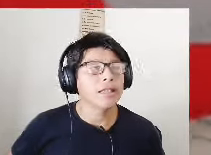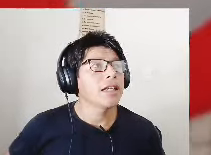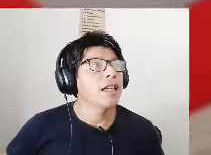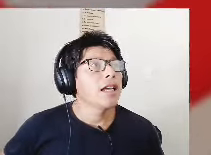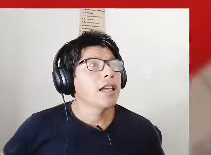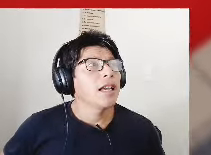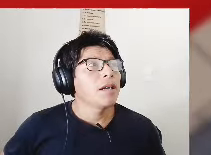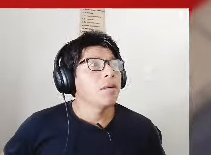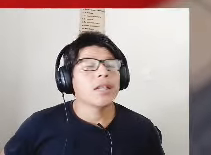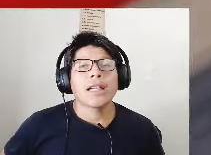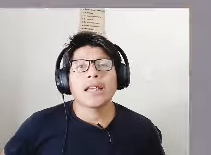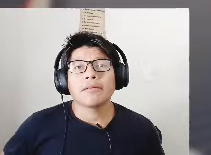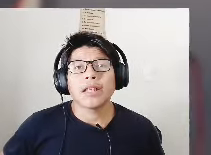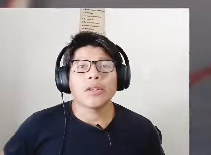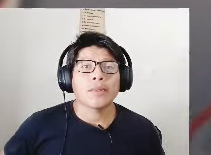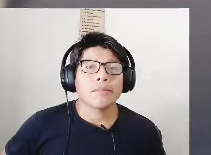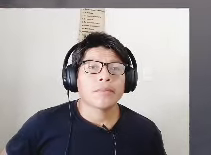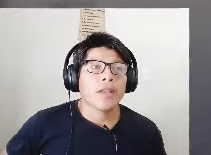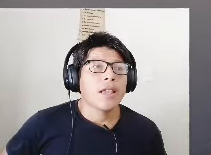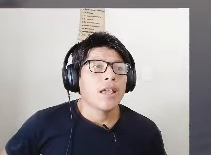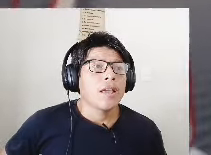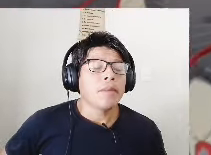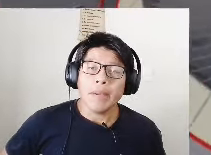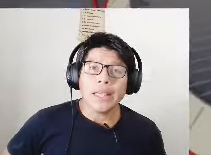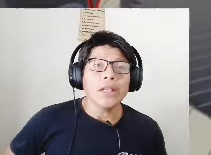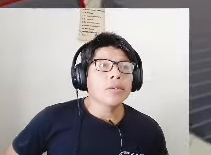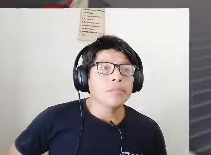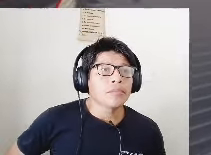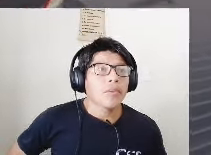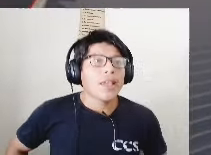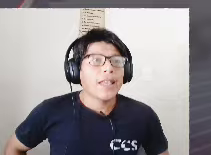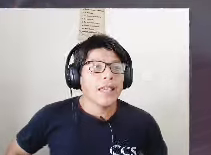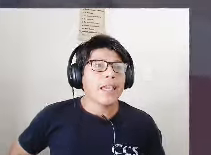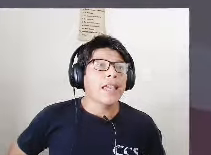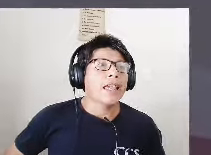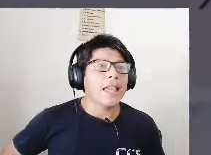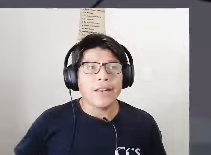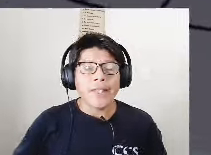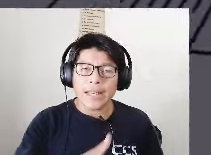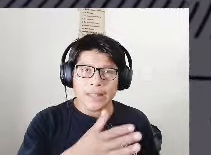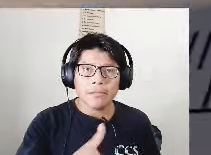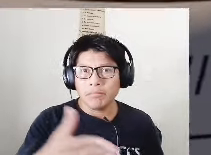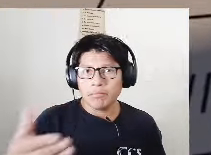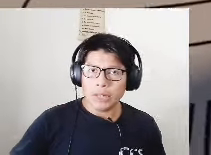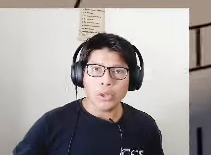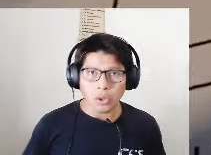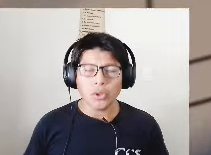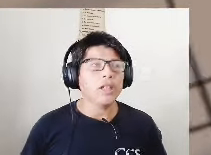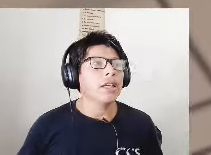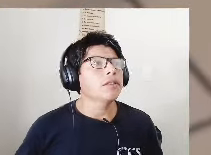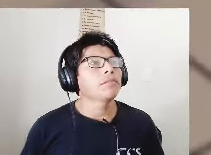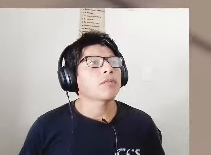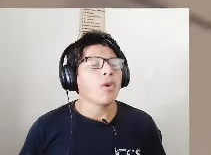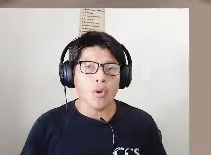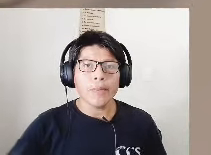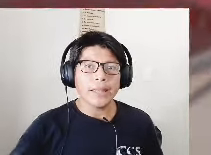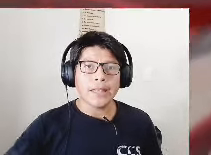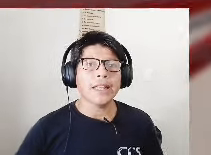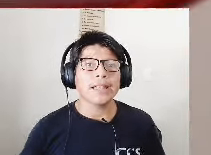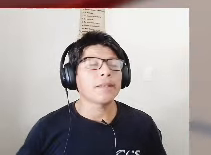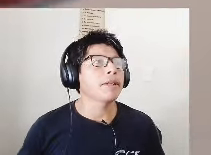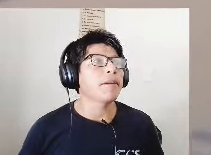es. Porque se nos va. Me imagino que el viernes, dentro de 8 días,